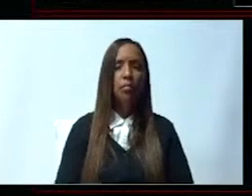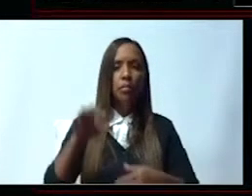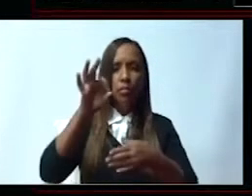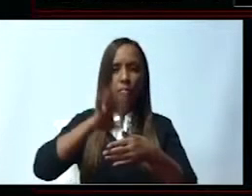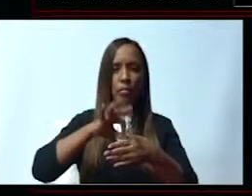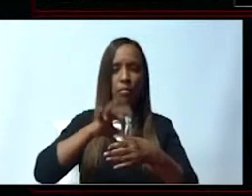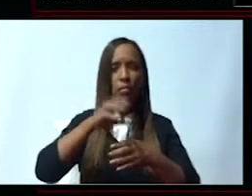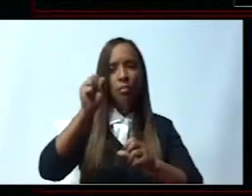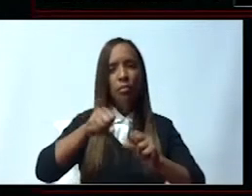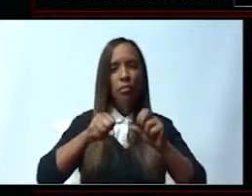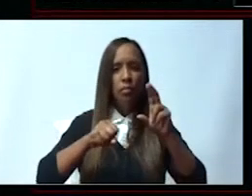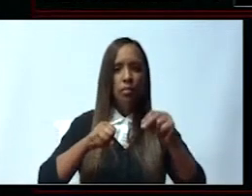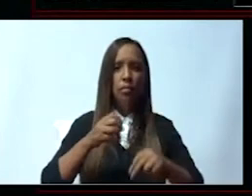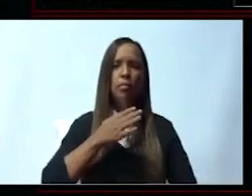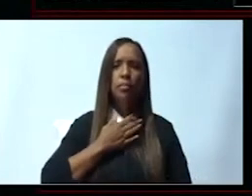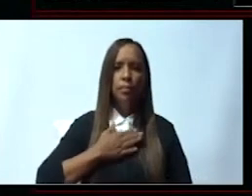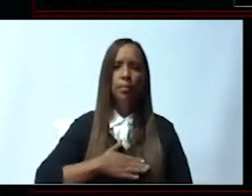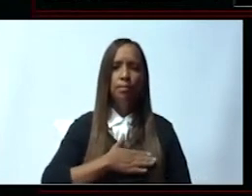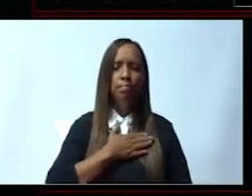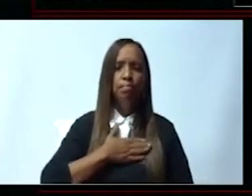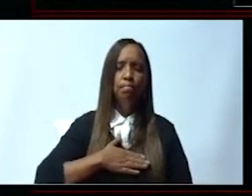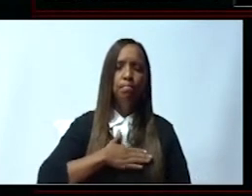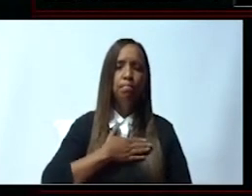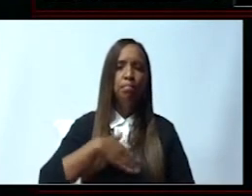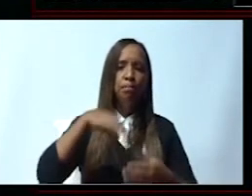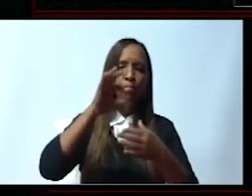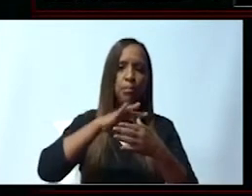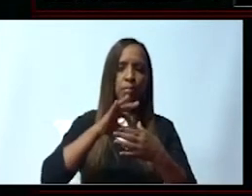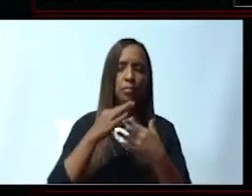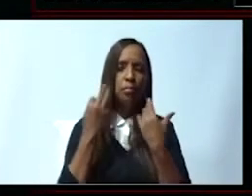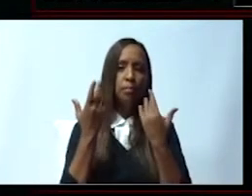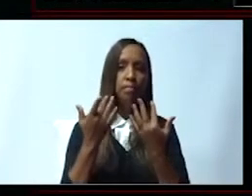Voten, por favor, sí o no.